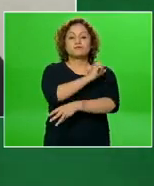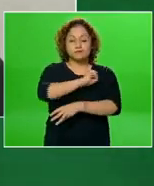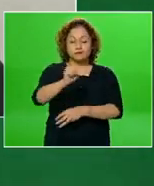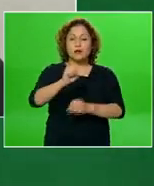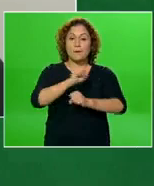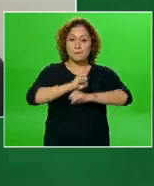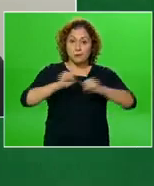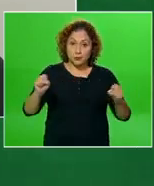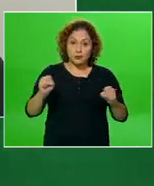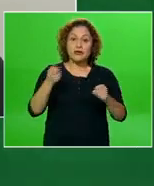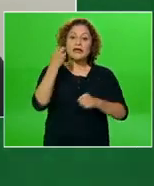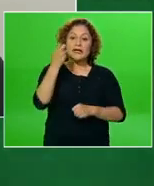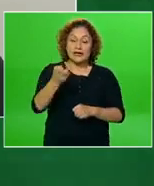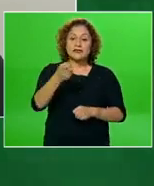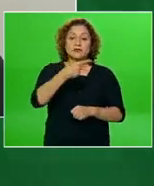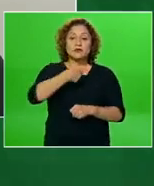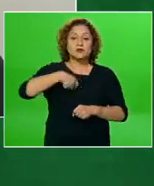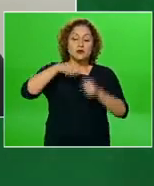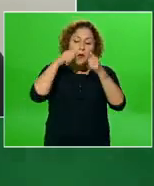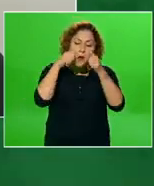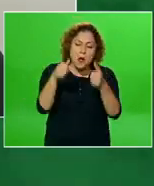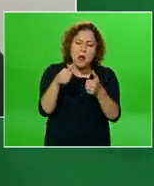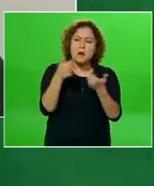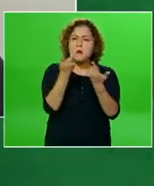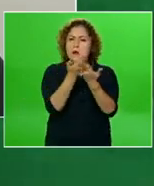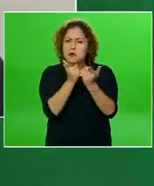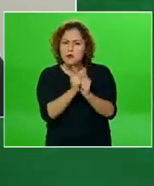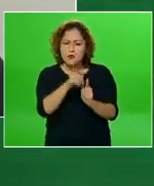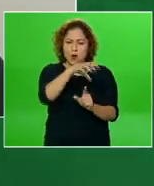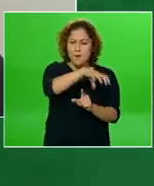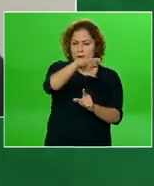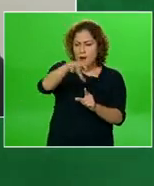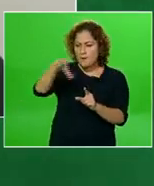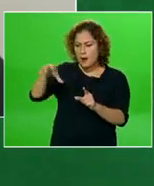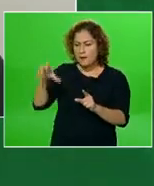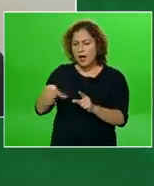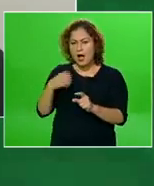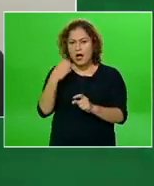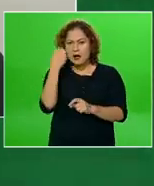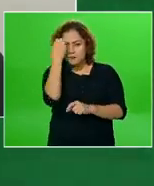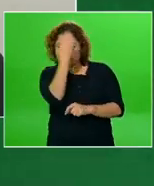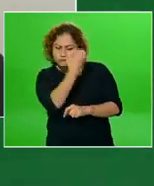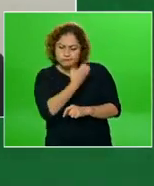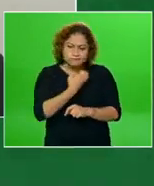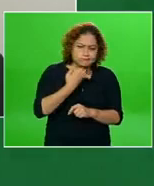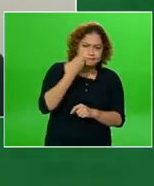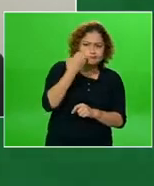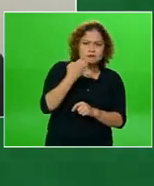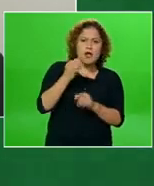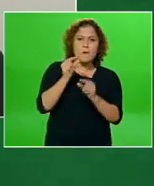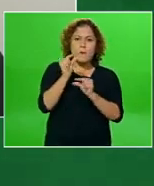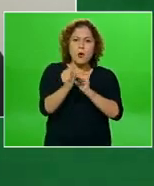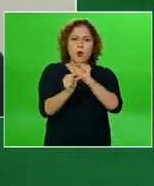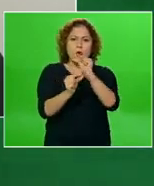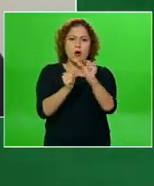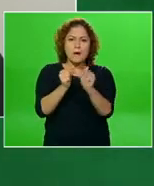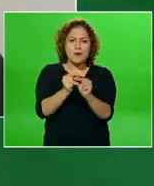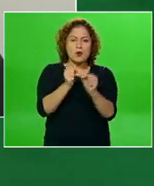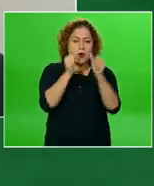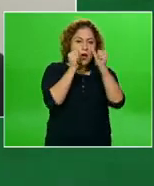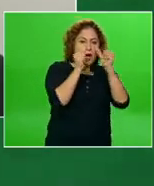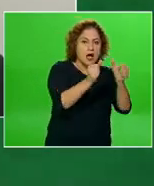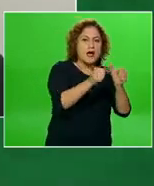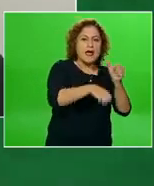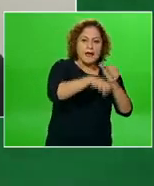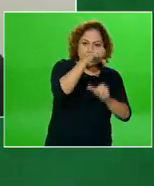entonces la medida que se está cubriendo estos brutos no solamente se están también cubriendo las comorbilidades sino se está